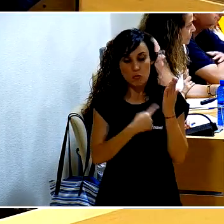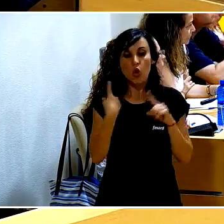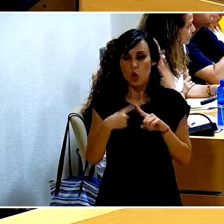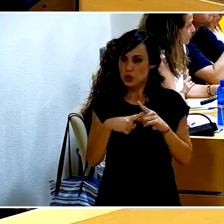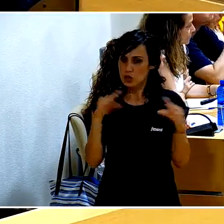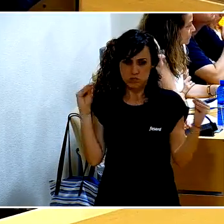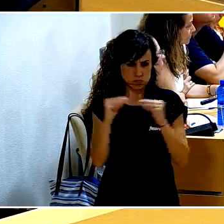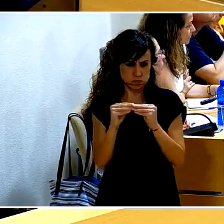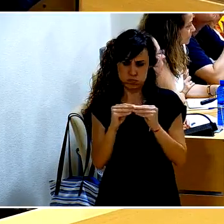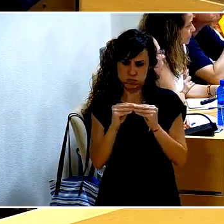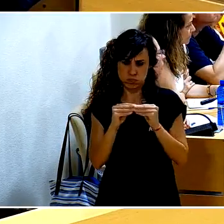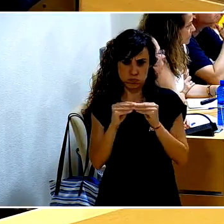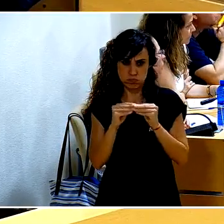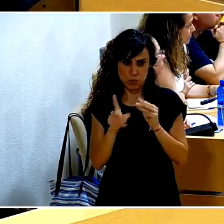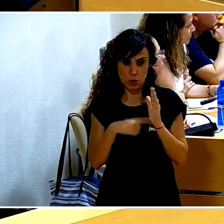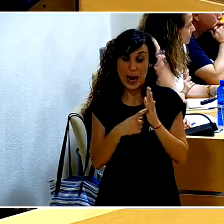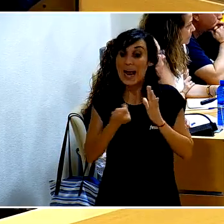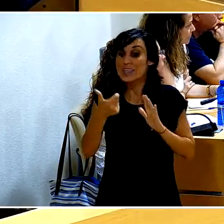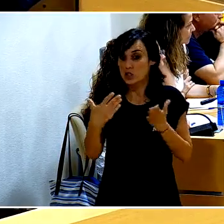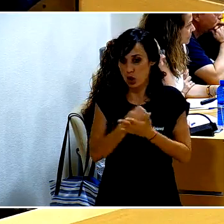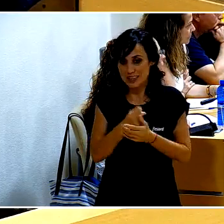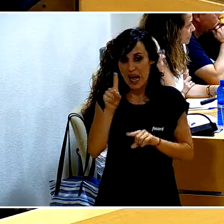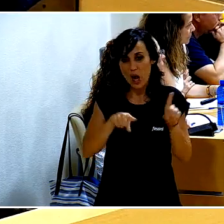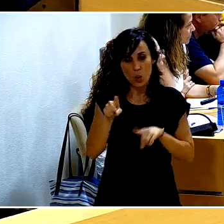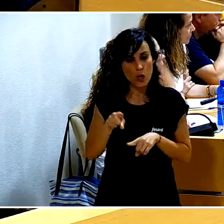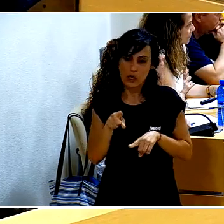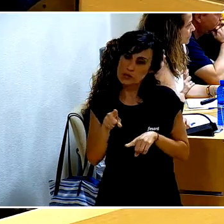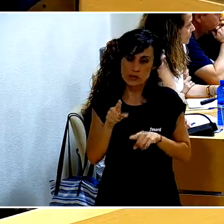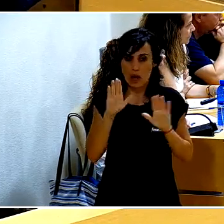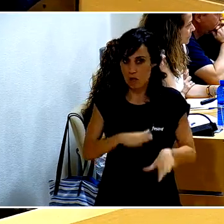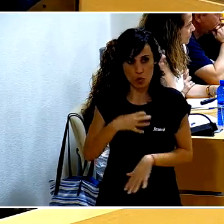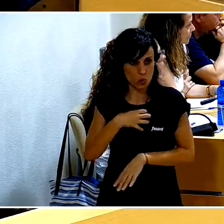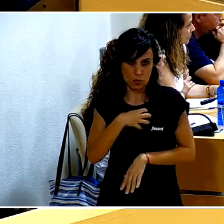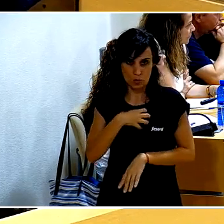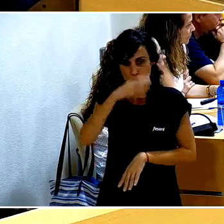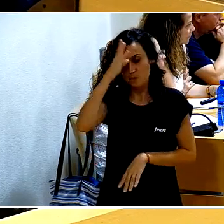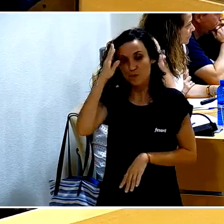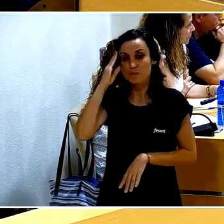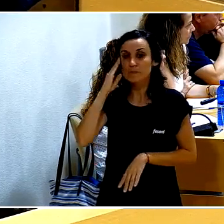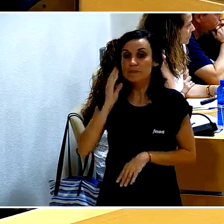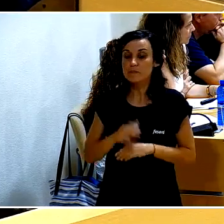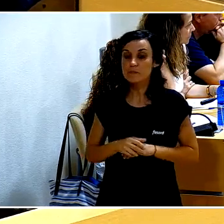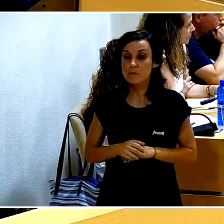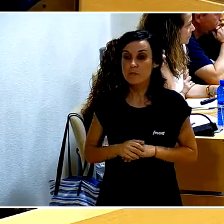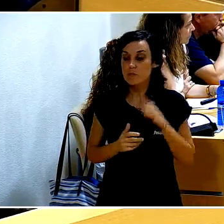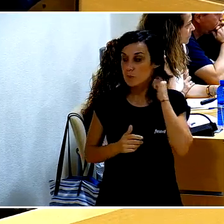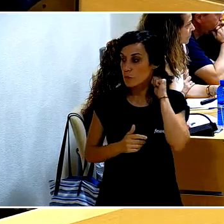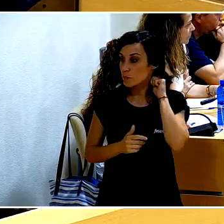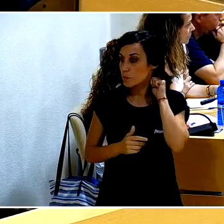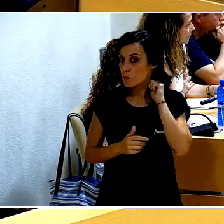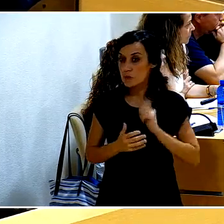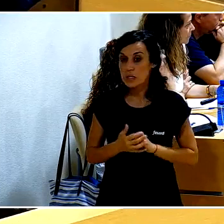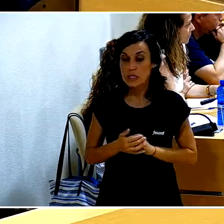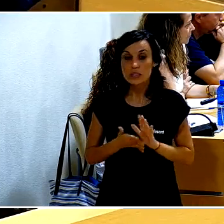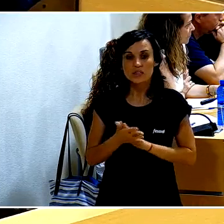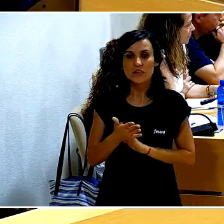estamos totalmente a favor, casi todas, y algunas que no podemos estar a favor, que no van a ser de suficiente entidad para que